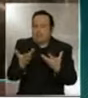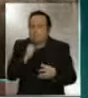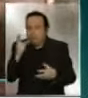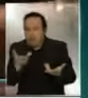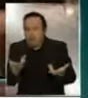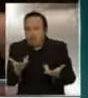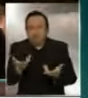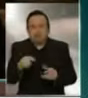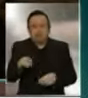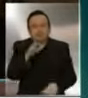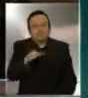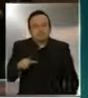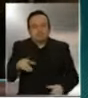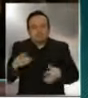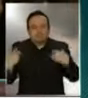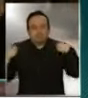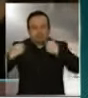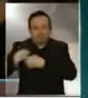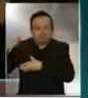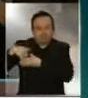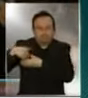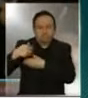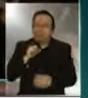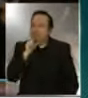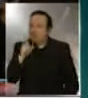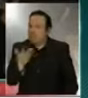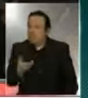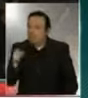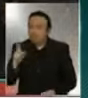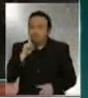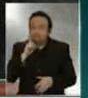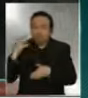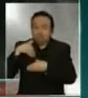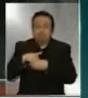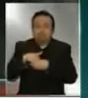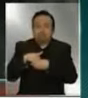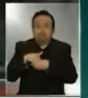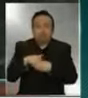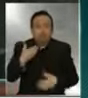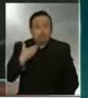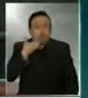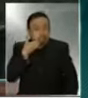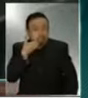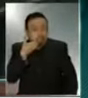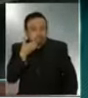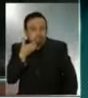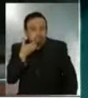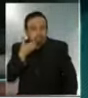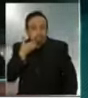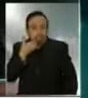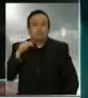personas traían en el interior de su moto? Ellos traían una radio de acá y otras